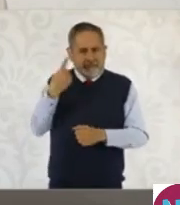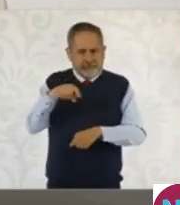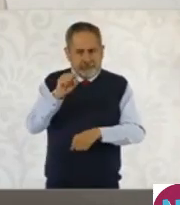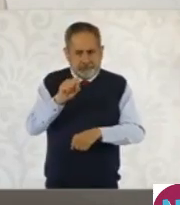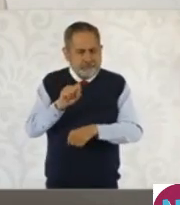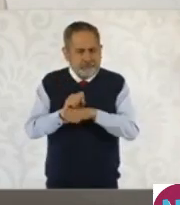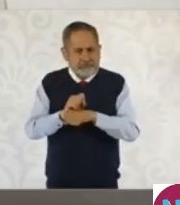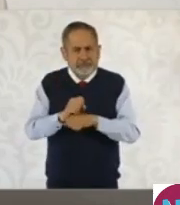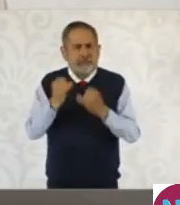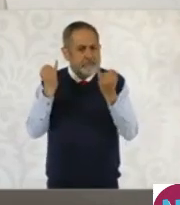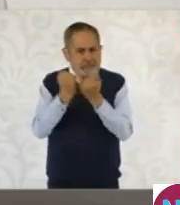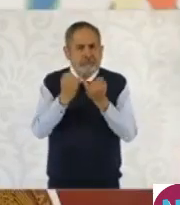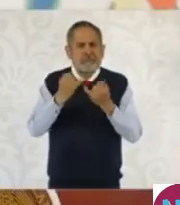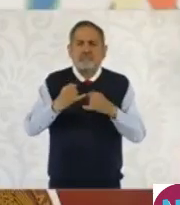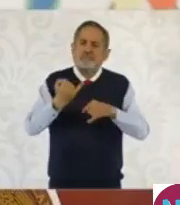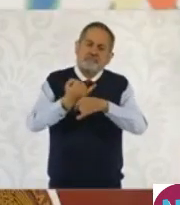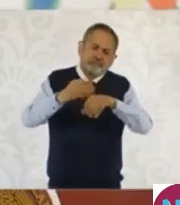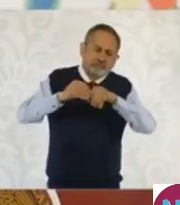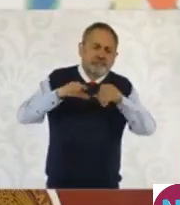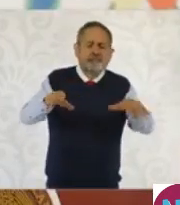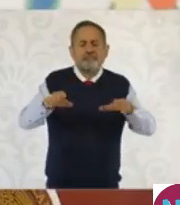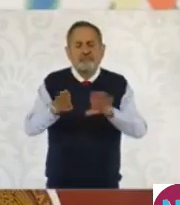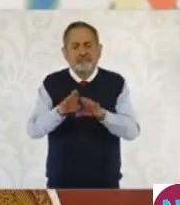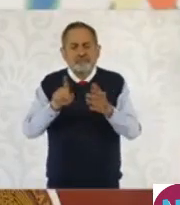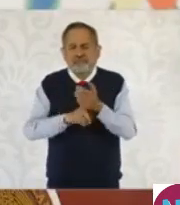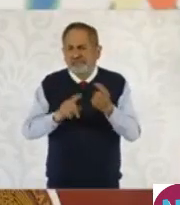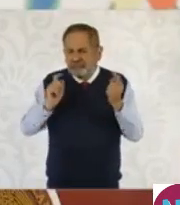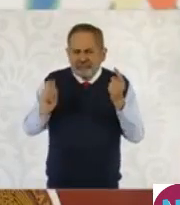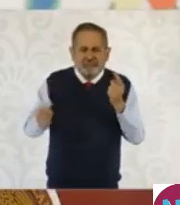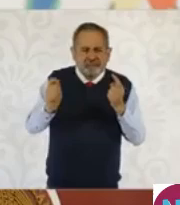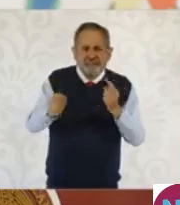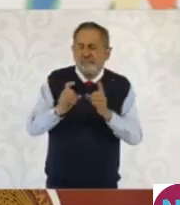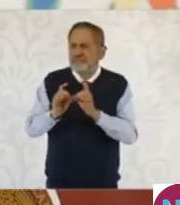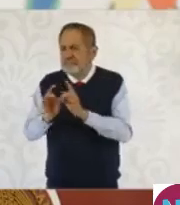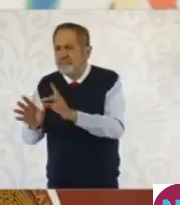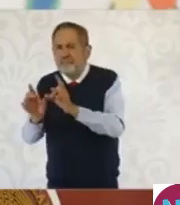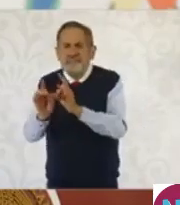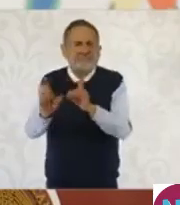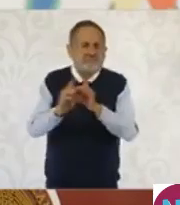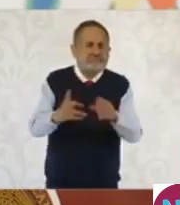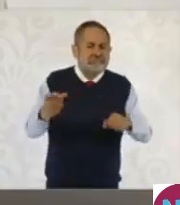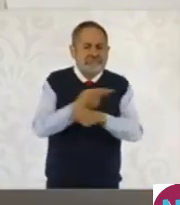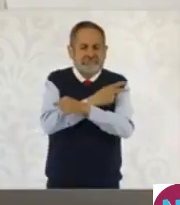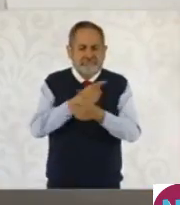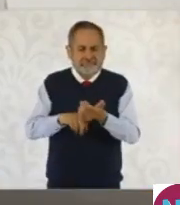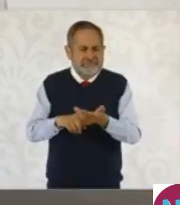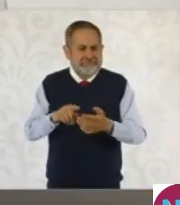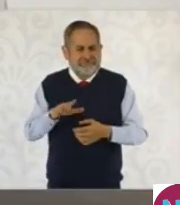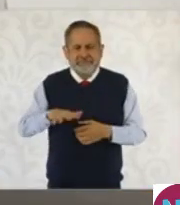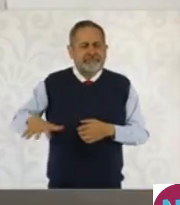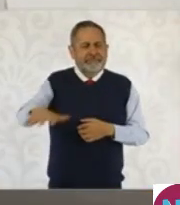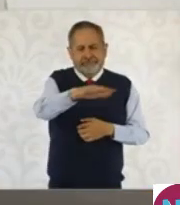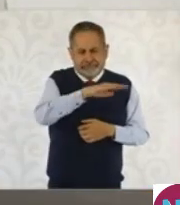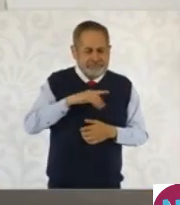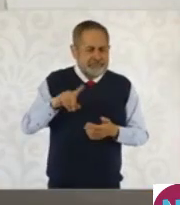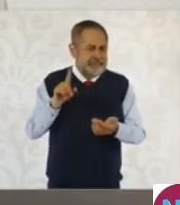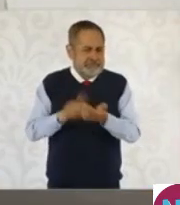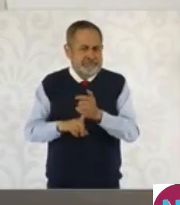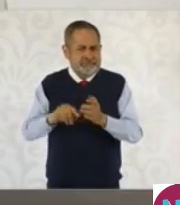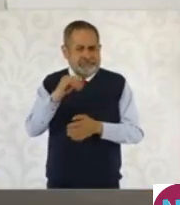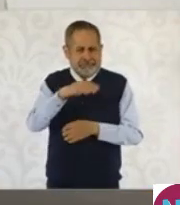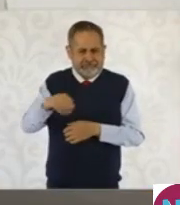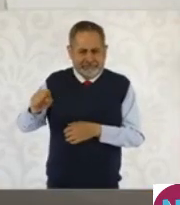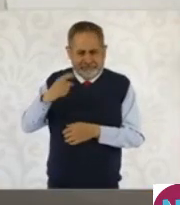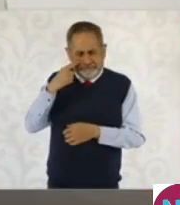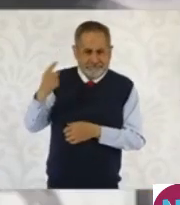pasada, queremos informar de algunas de las acciones o sucesos, hitos que ocurren en el sistema público de salud de nuestro